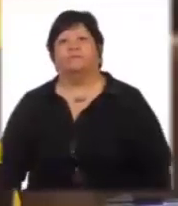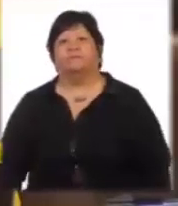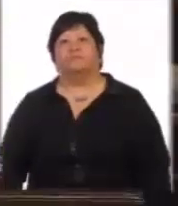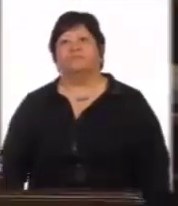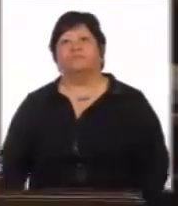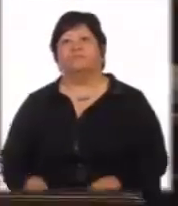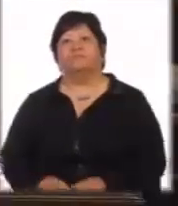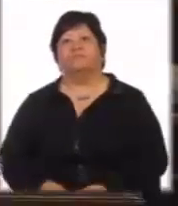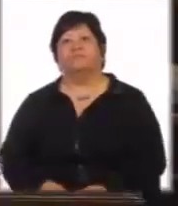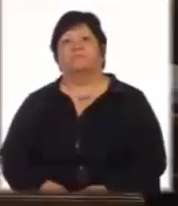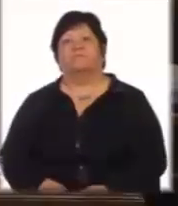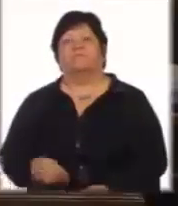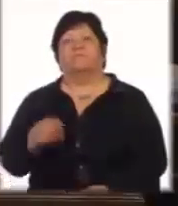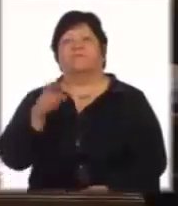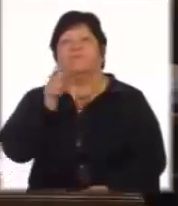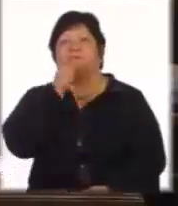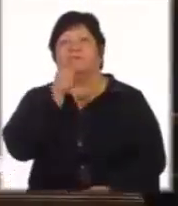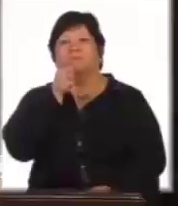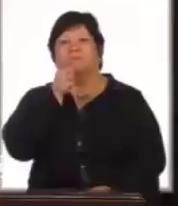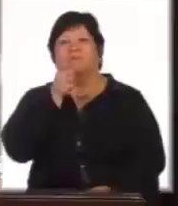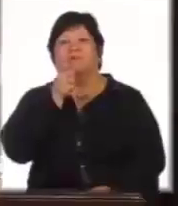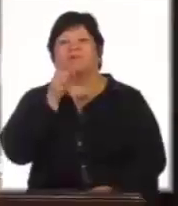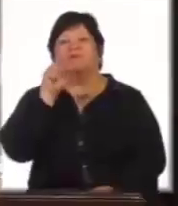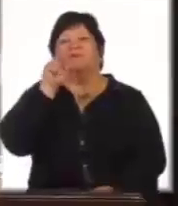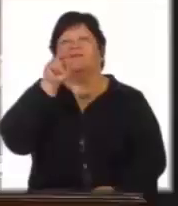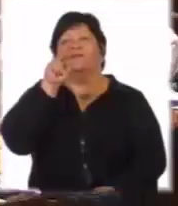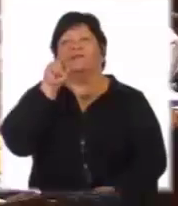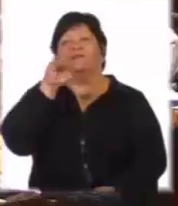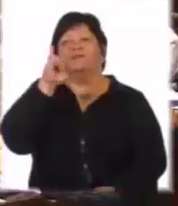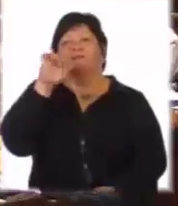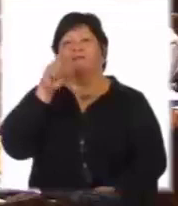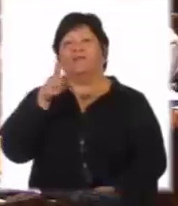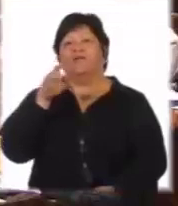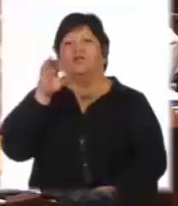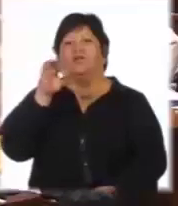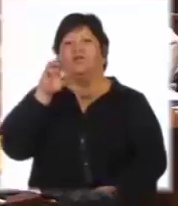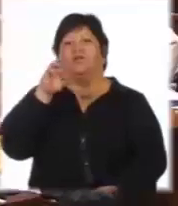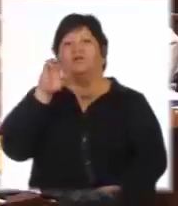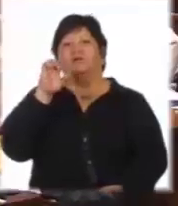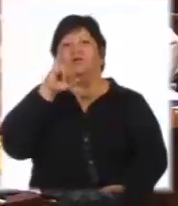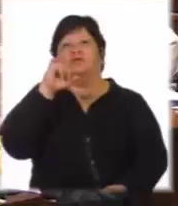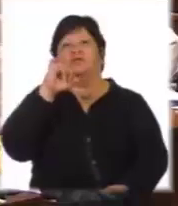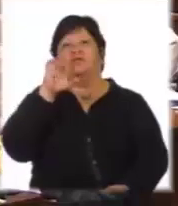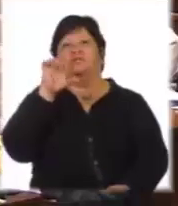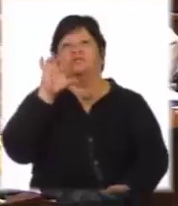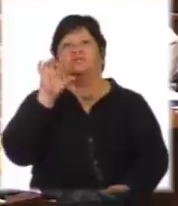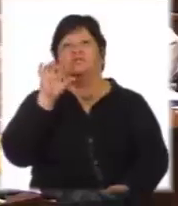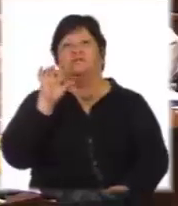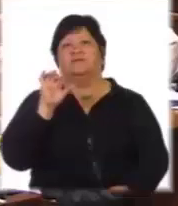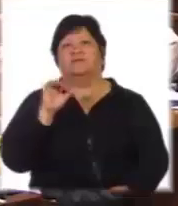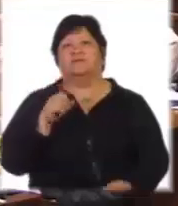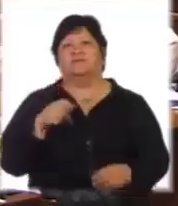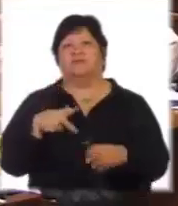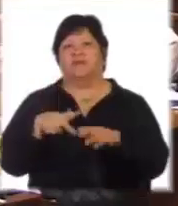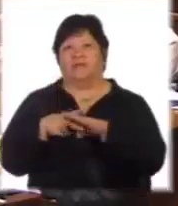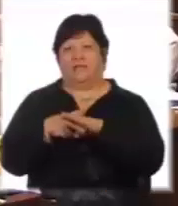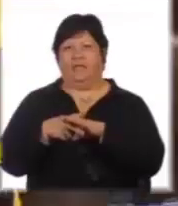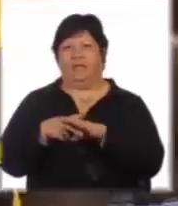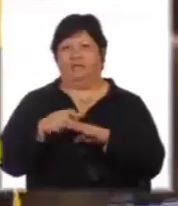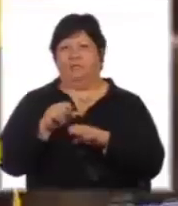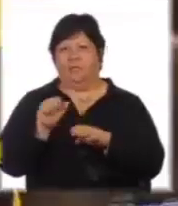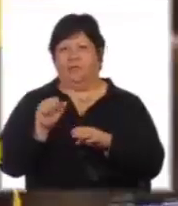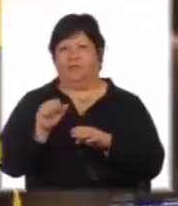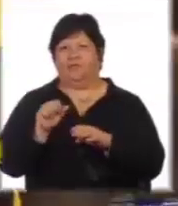Tiene la palabra el diputado Diego Reyes. Le concedo una interrupción a mi compañero Nicolás Viera. Puede